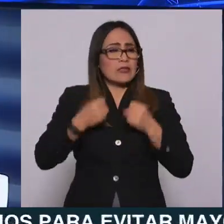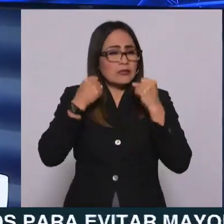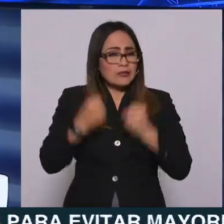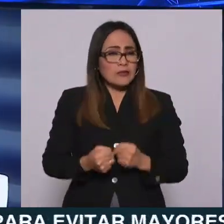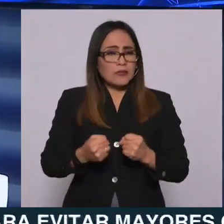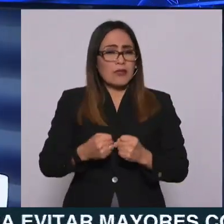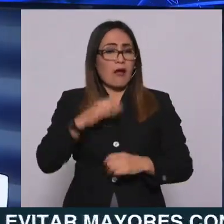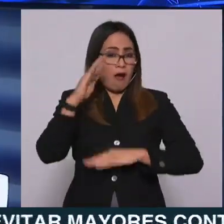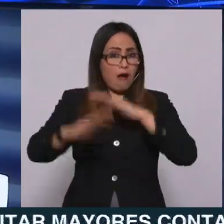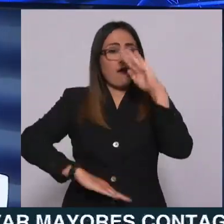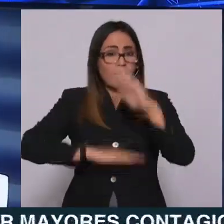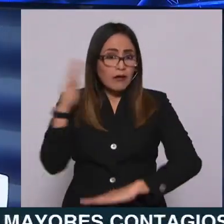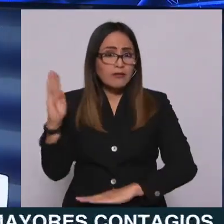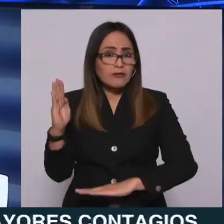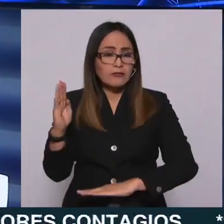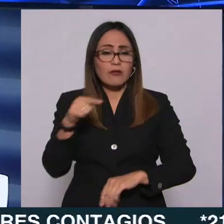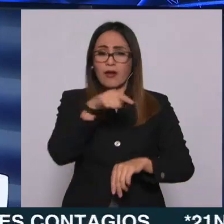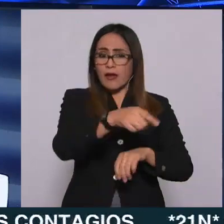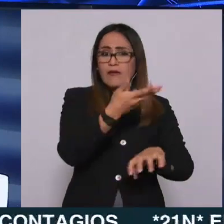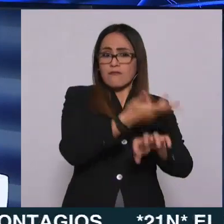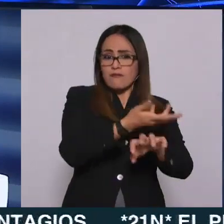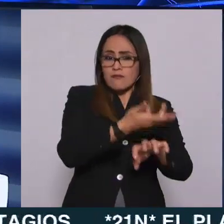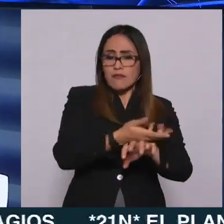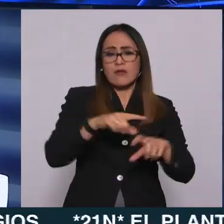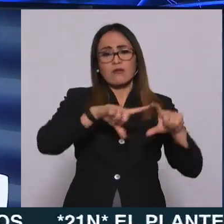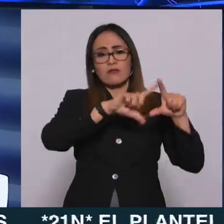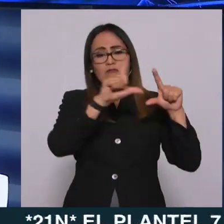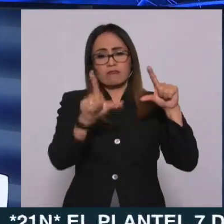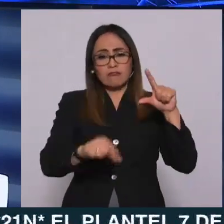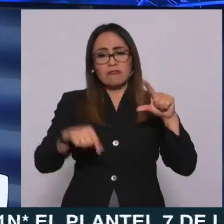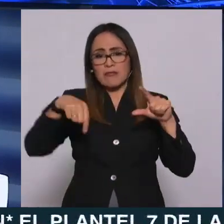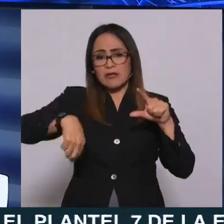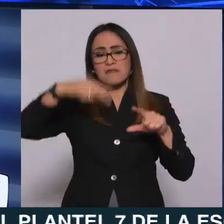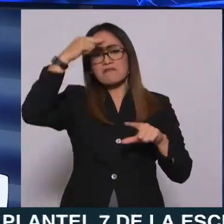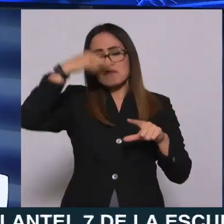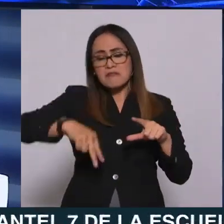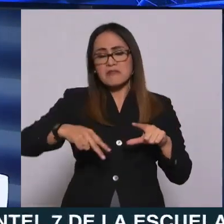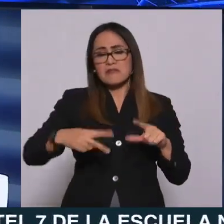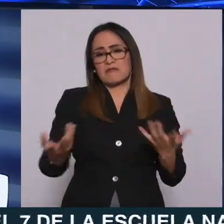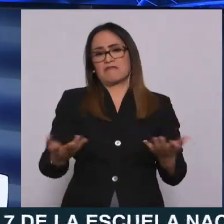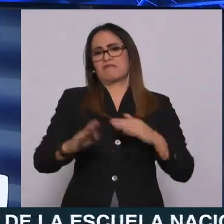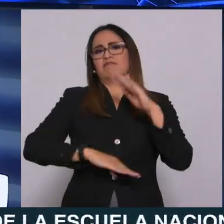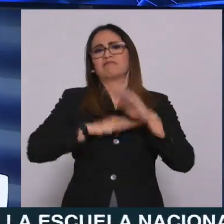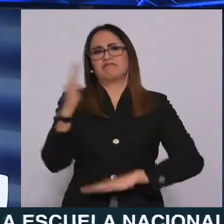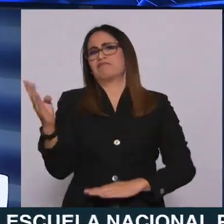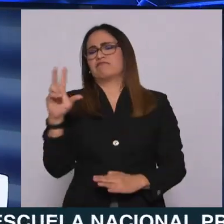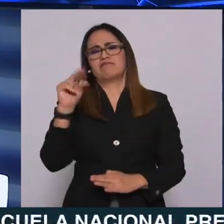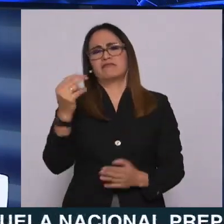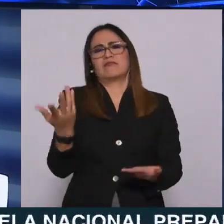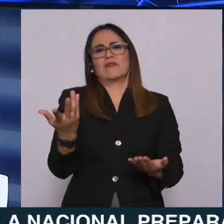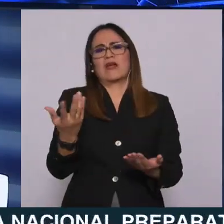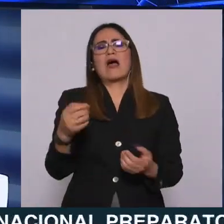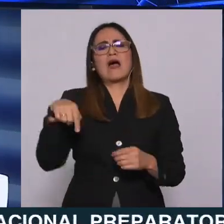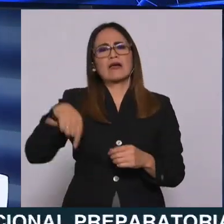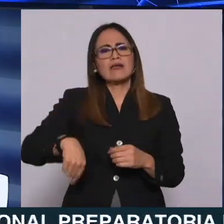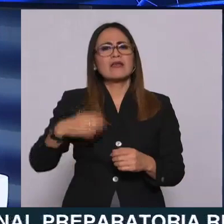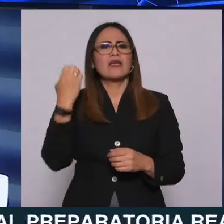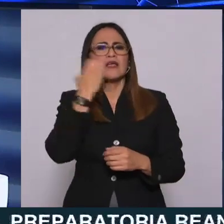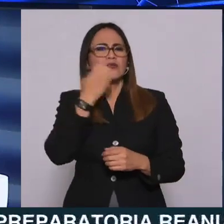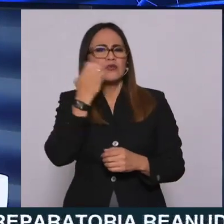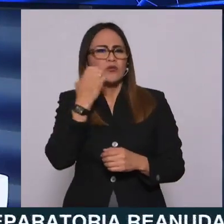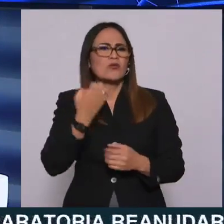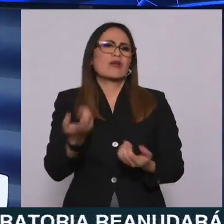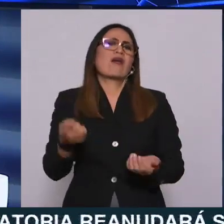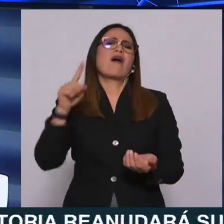que se esperan en México y en los Estados Unidos, como bien menciona, ¿qué acciones pueden tomar las escuelas, ya que pues no está en